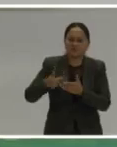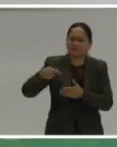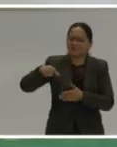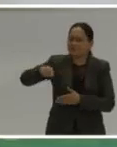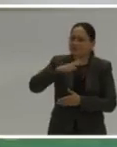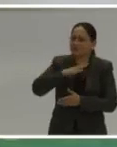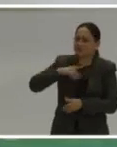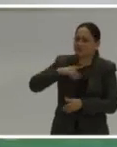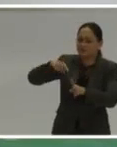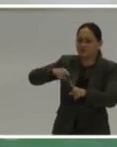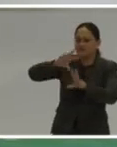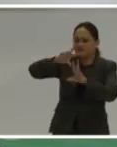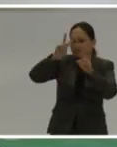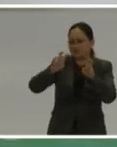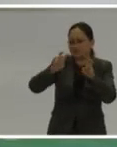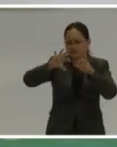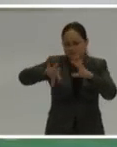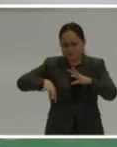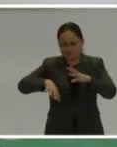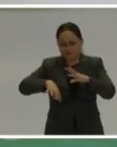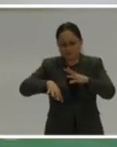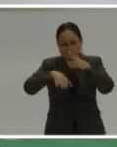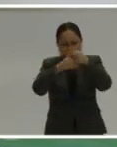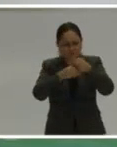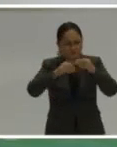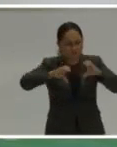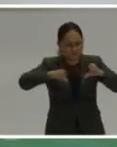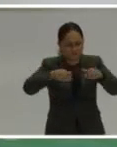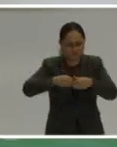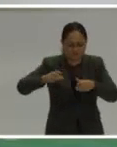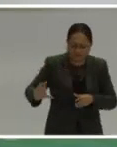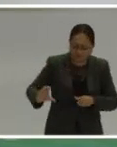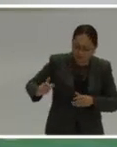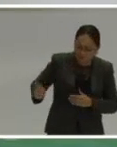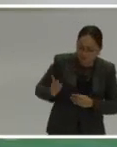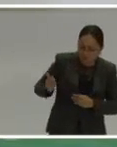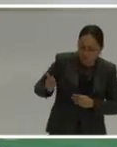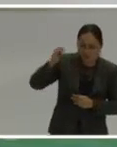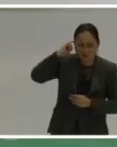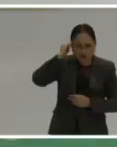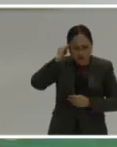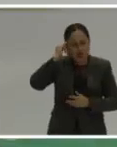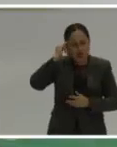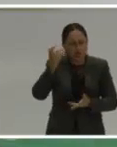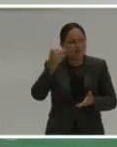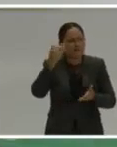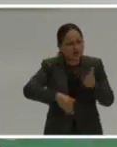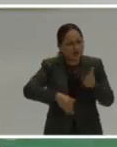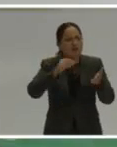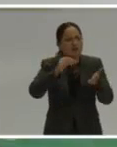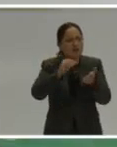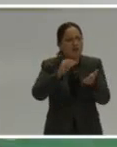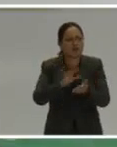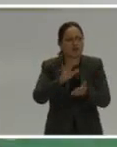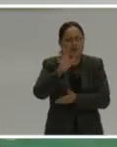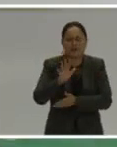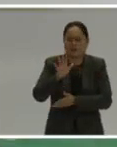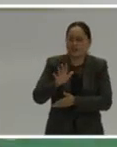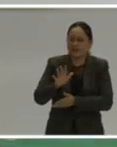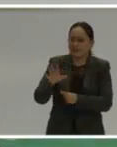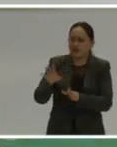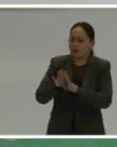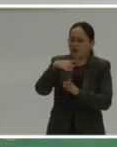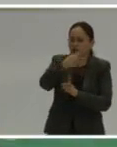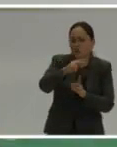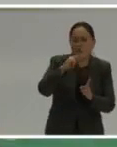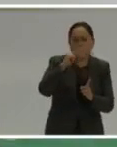de complementariedad en pueblos indígenas, relaciones de visión de relaciones de hombres y mujeres,